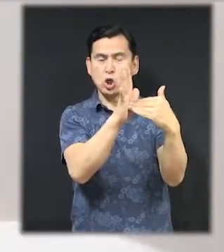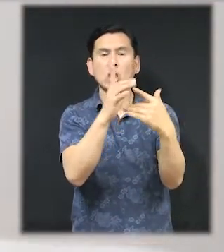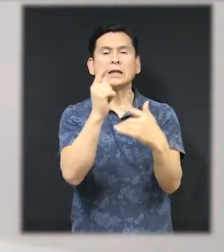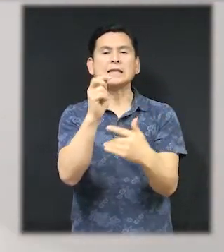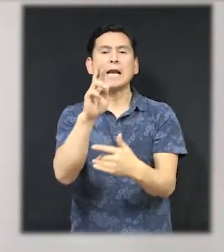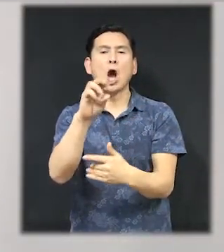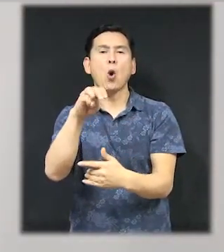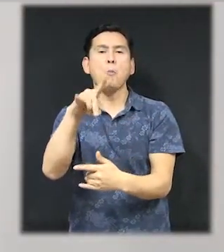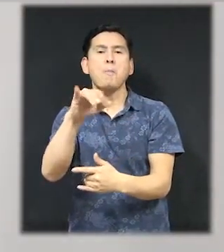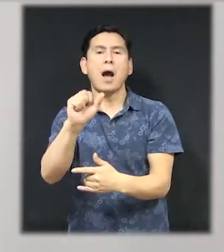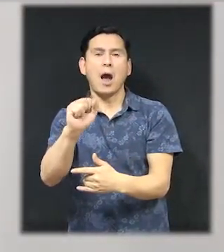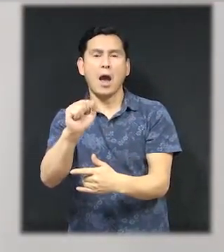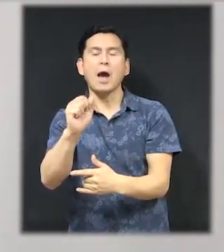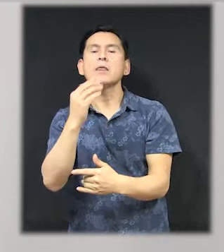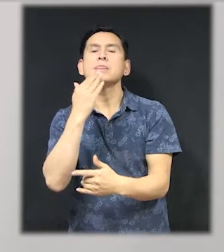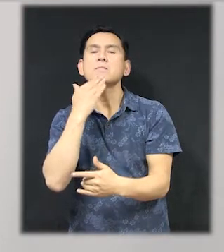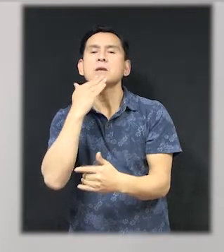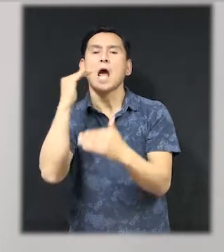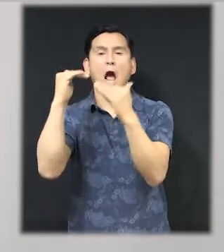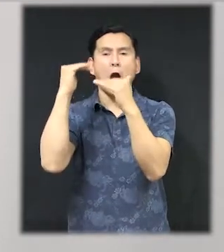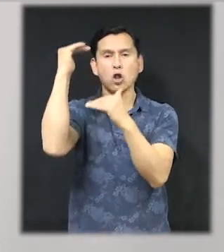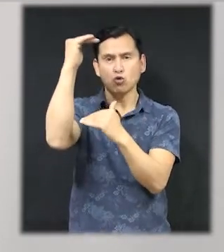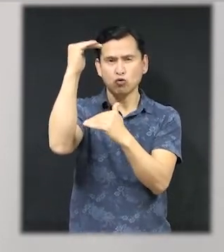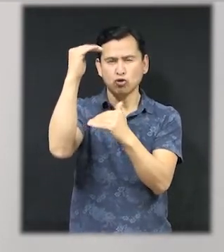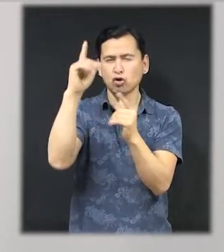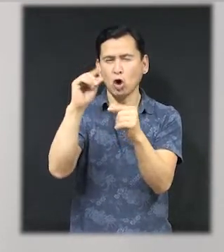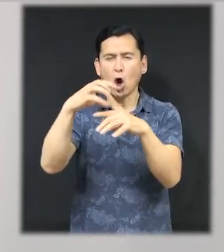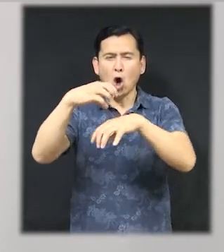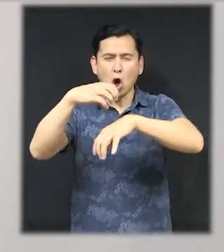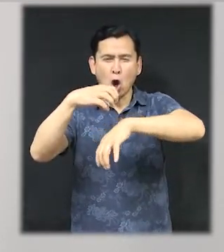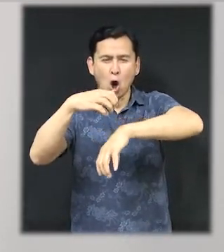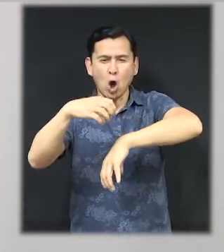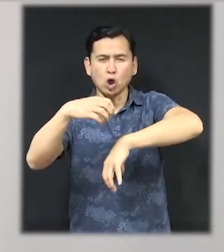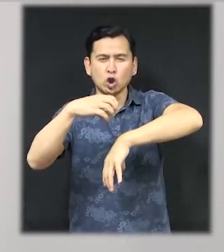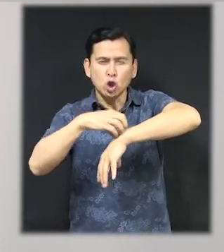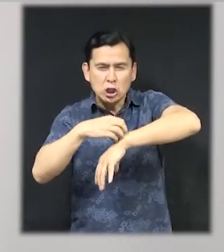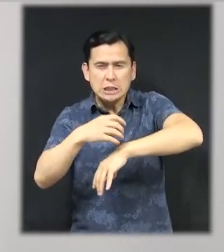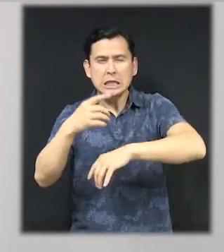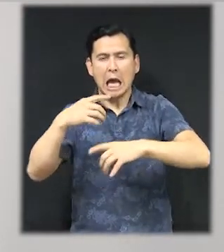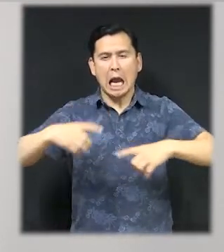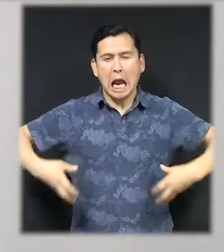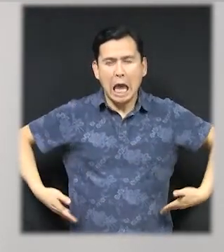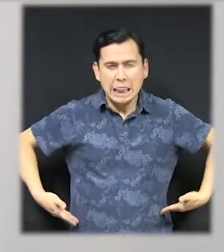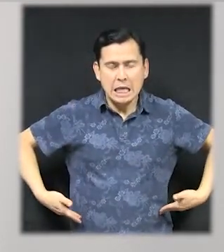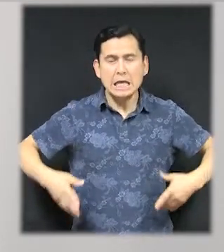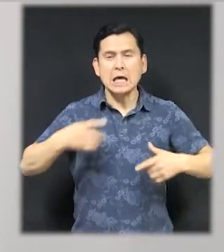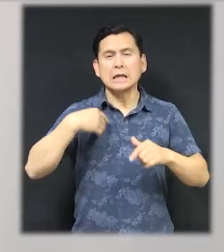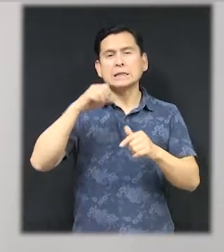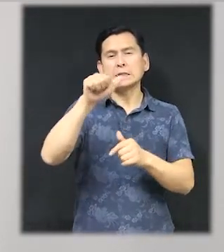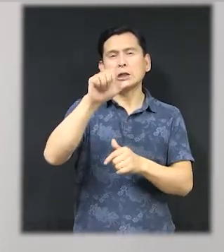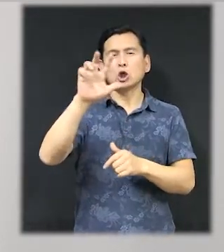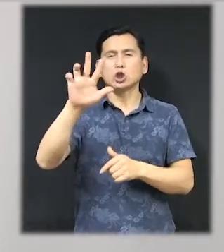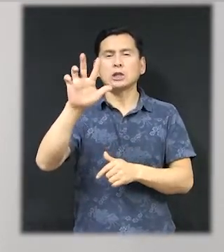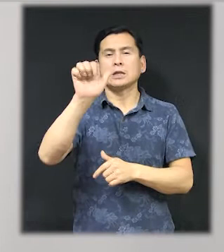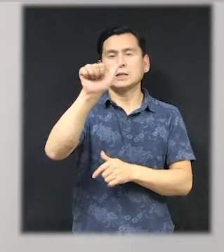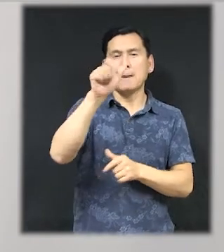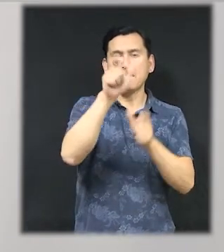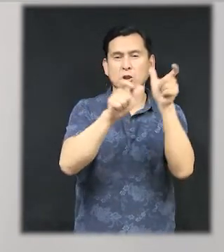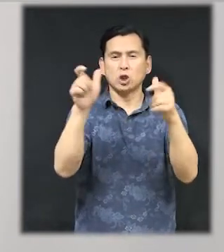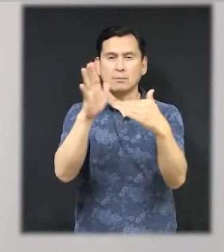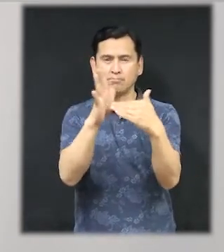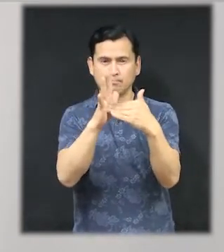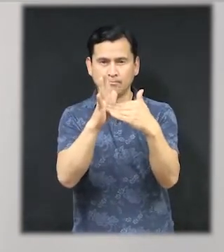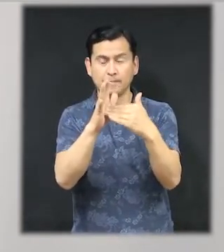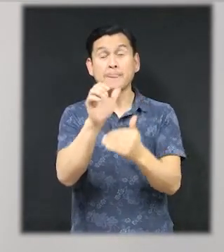de rodillas, de cadera, 656 personas en lista de espera, 627 personas en dermatología,